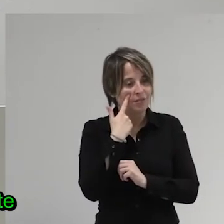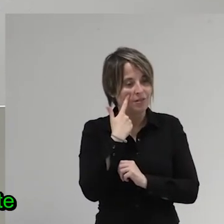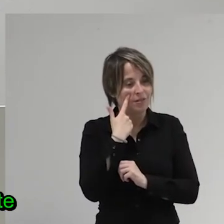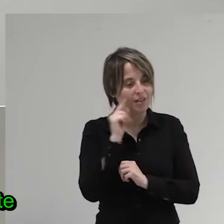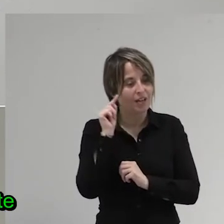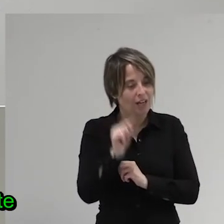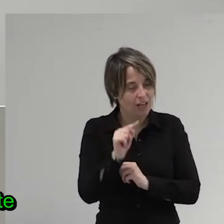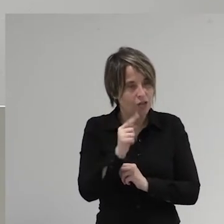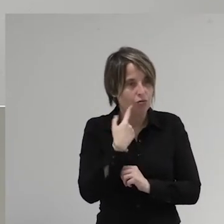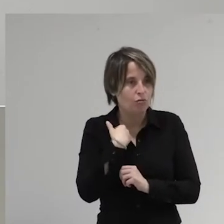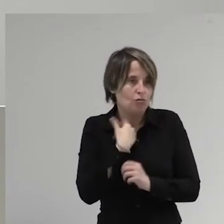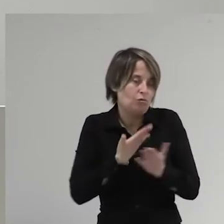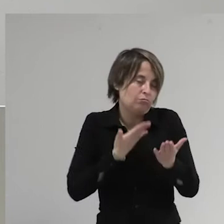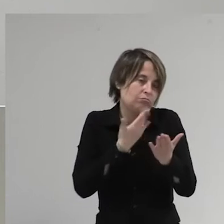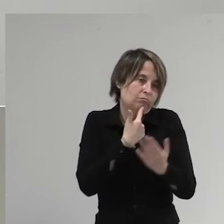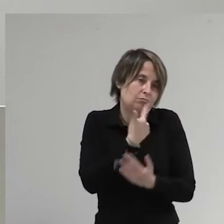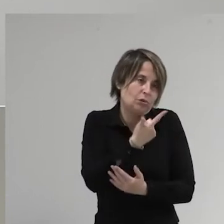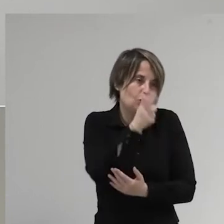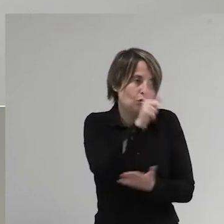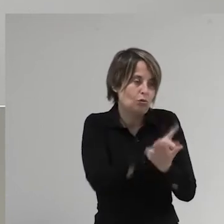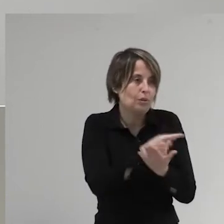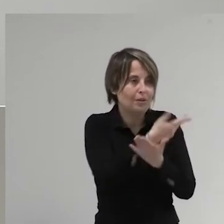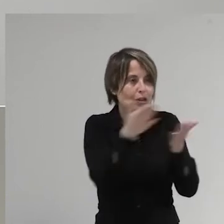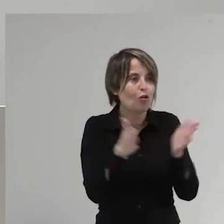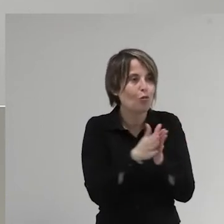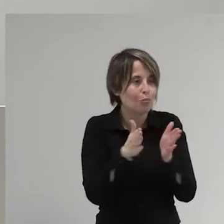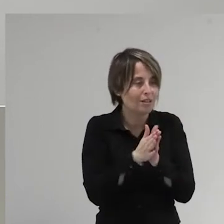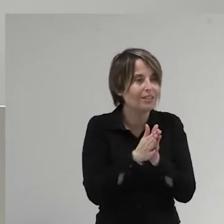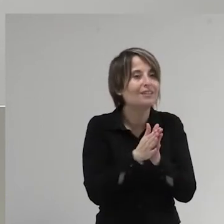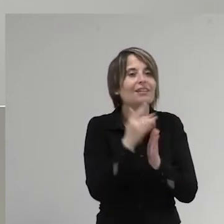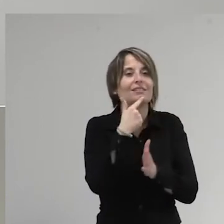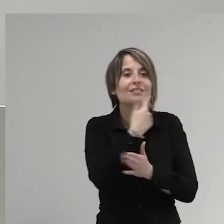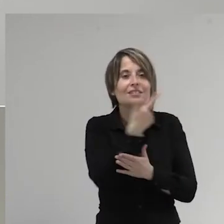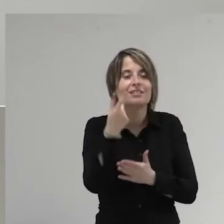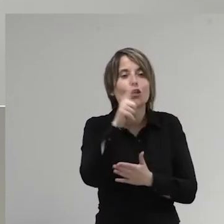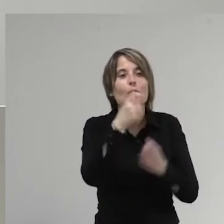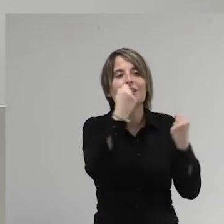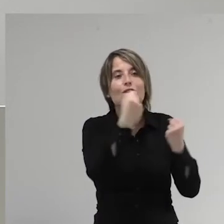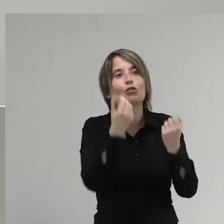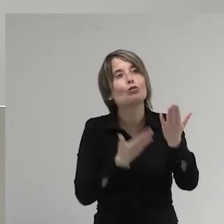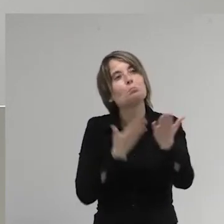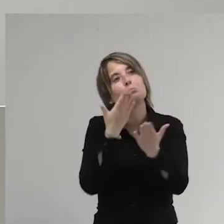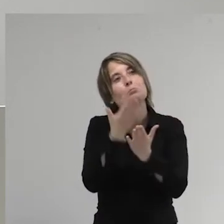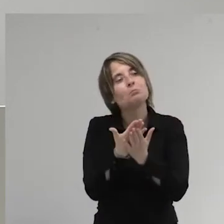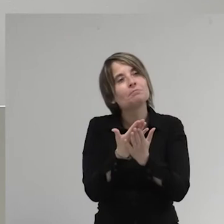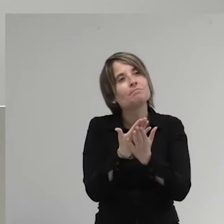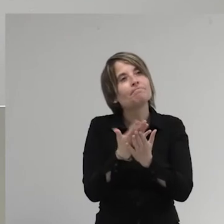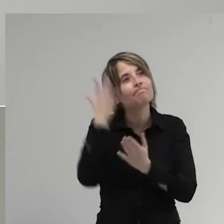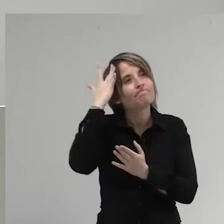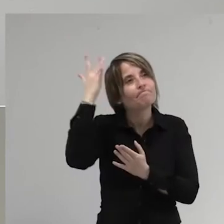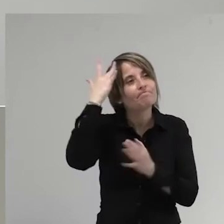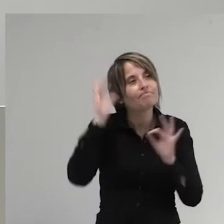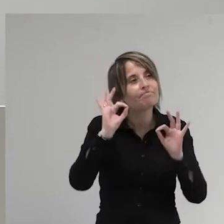es una interpelación directamente otra vez a mis compañeras y también a la institución, esa idea de